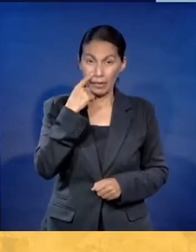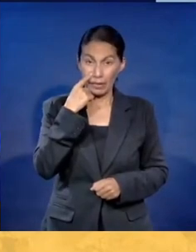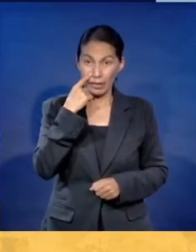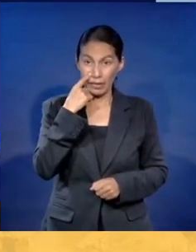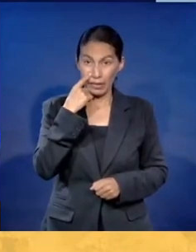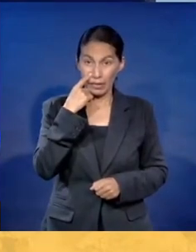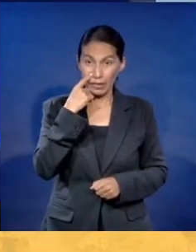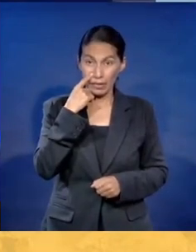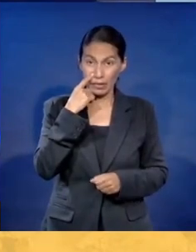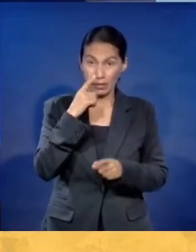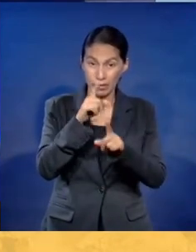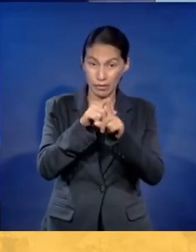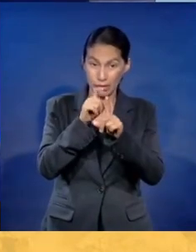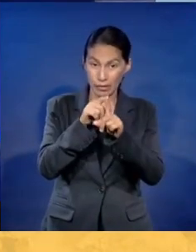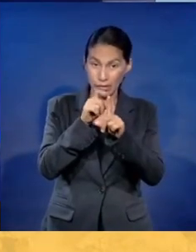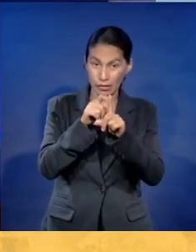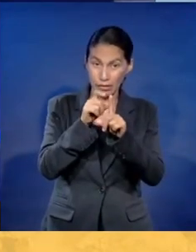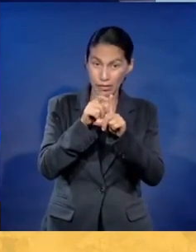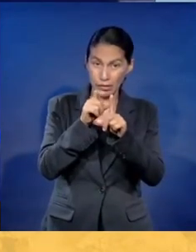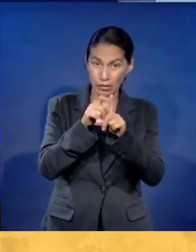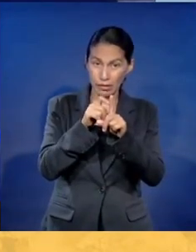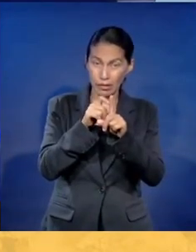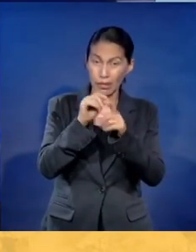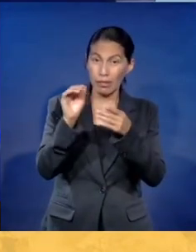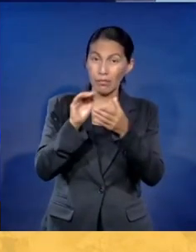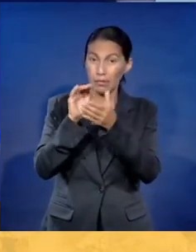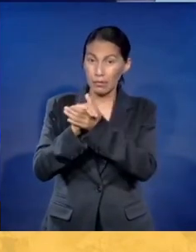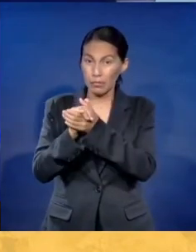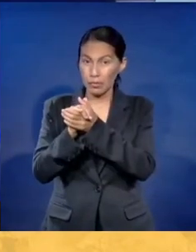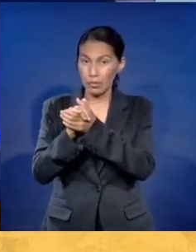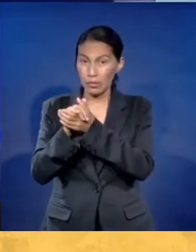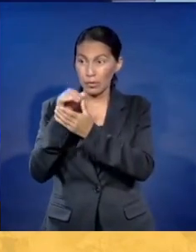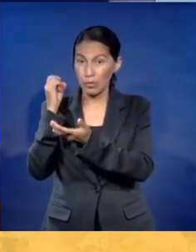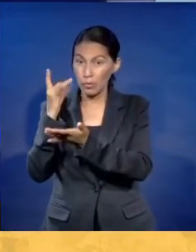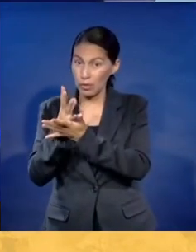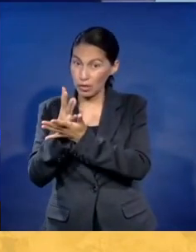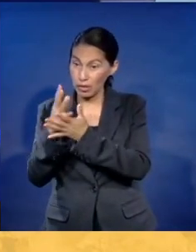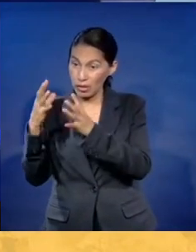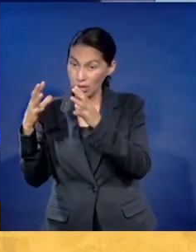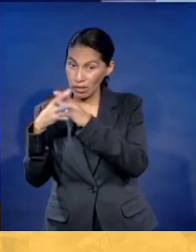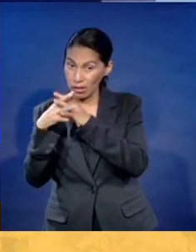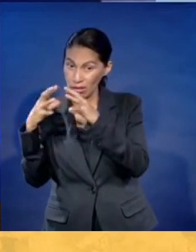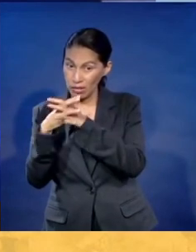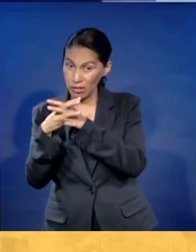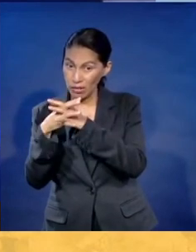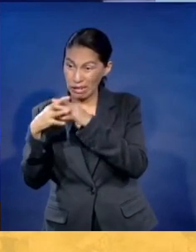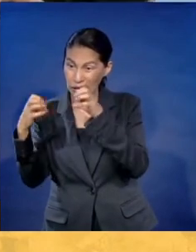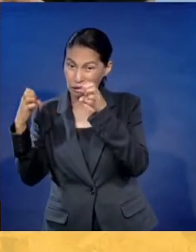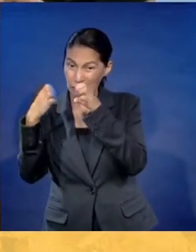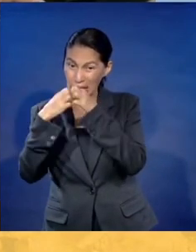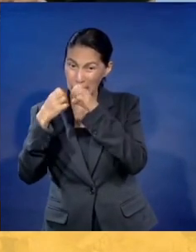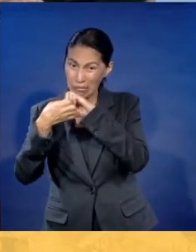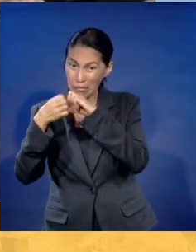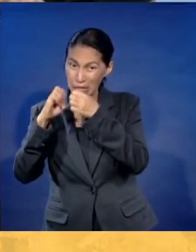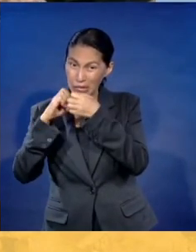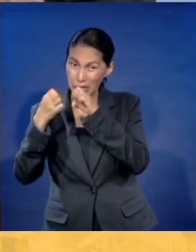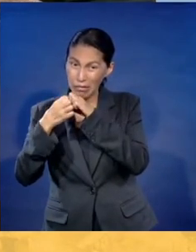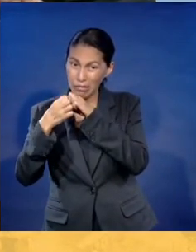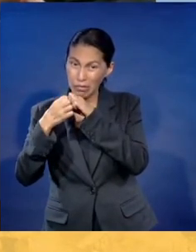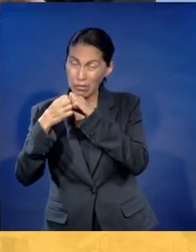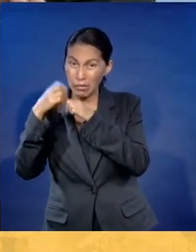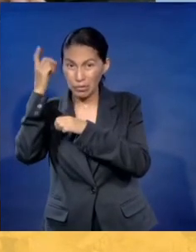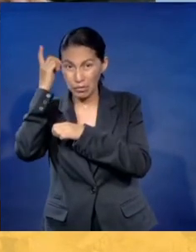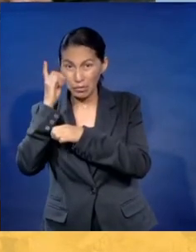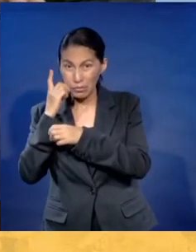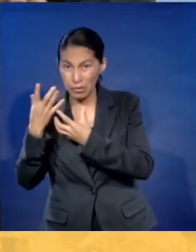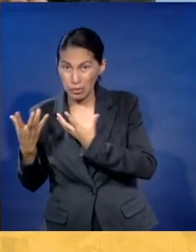donde los enemigos duermen juntos y después de pensarlo dije sí es cierto yo duermo con mi enemigo pero esa no